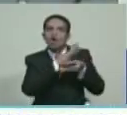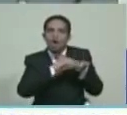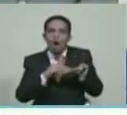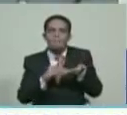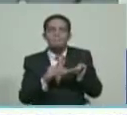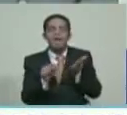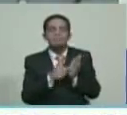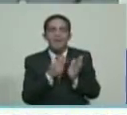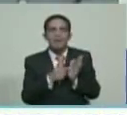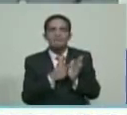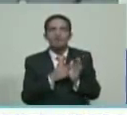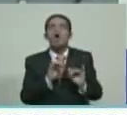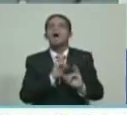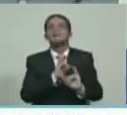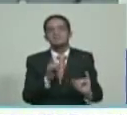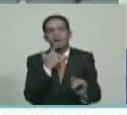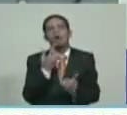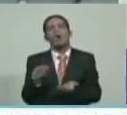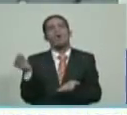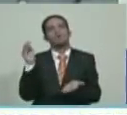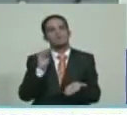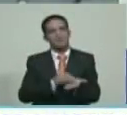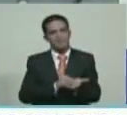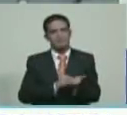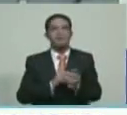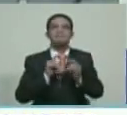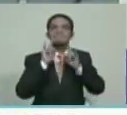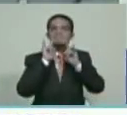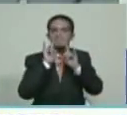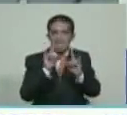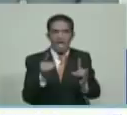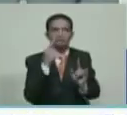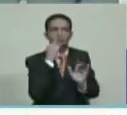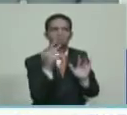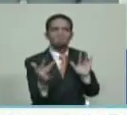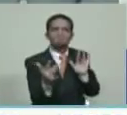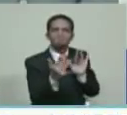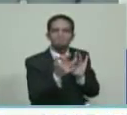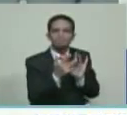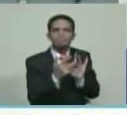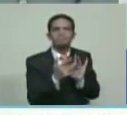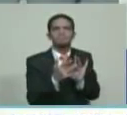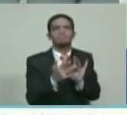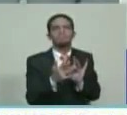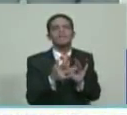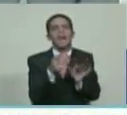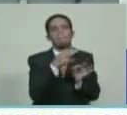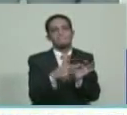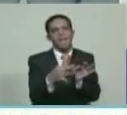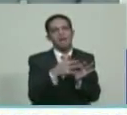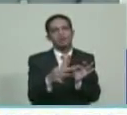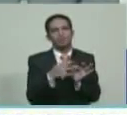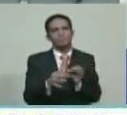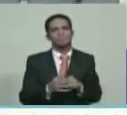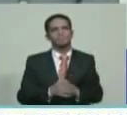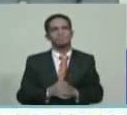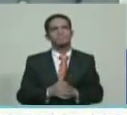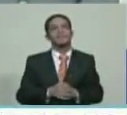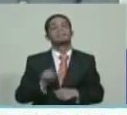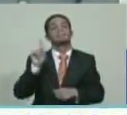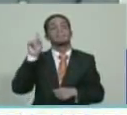ahora lo pueden hacer nuevamente directamente ingresando a la página del petró también